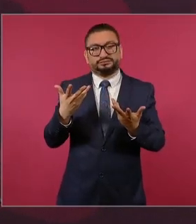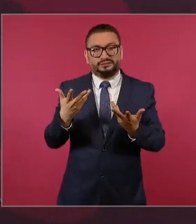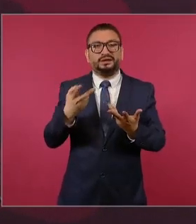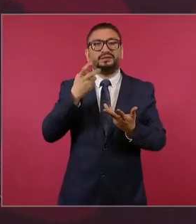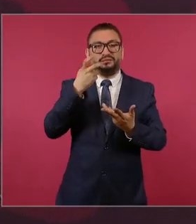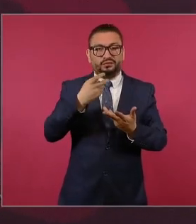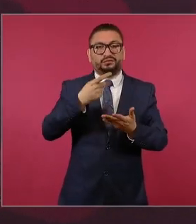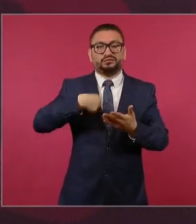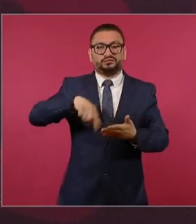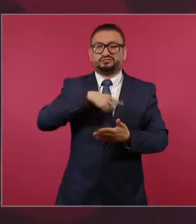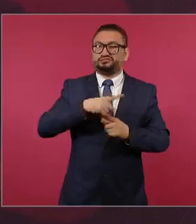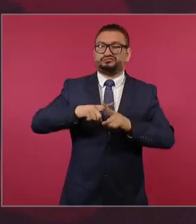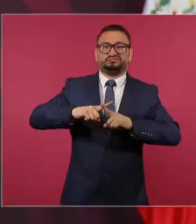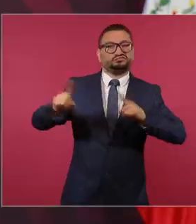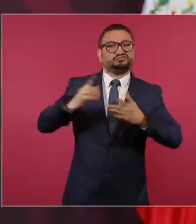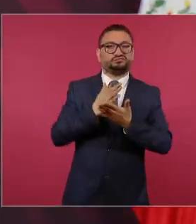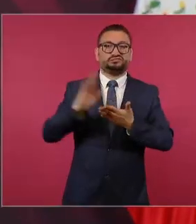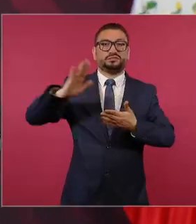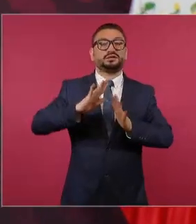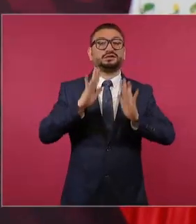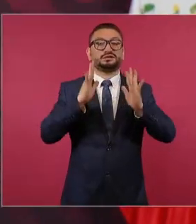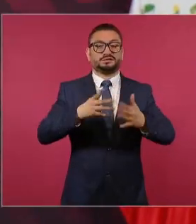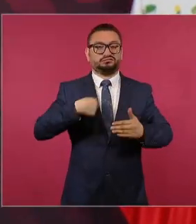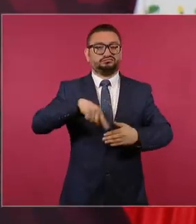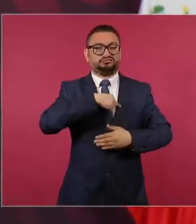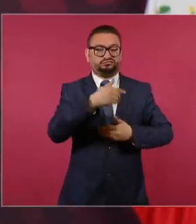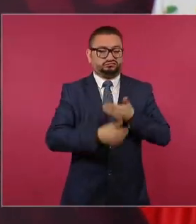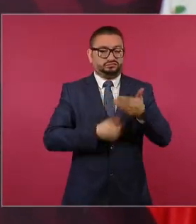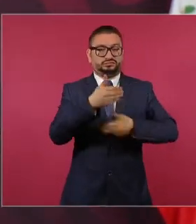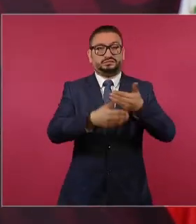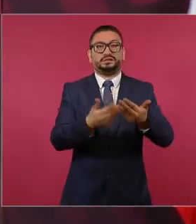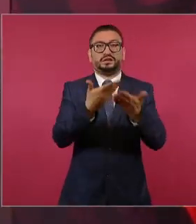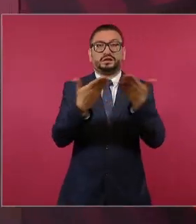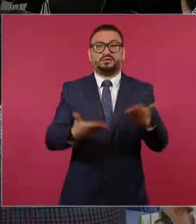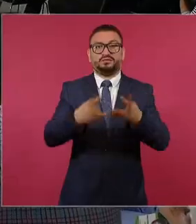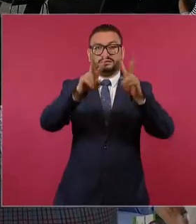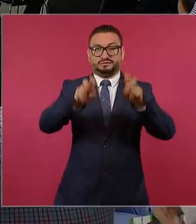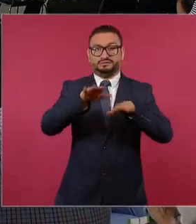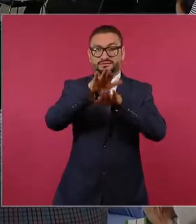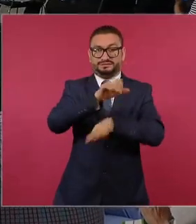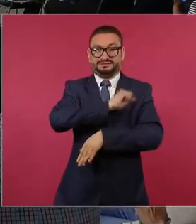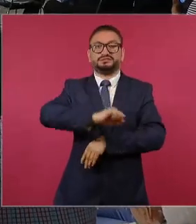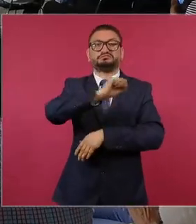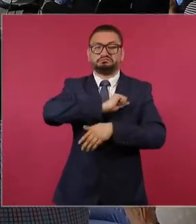y vamos a atender lo de la salud.